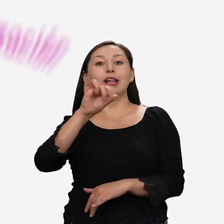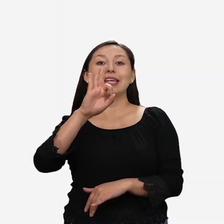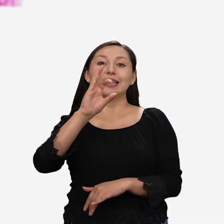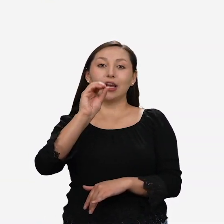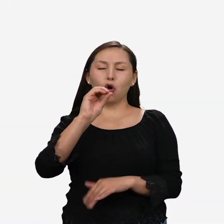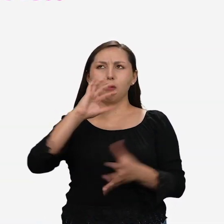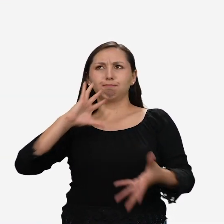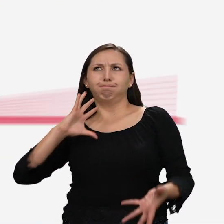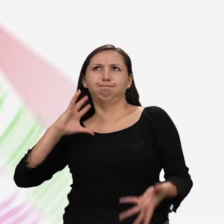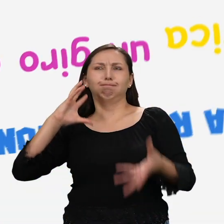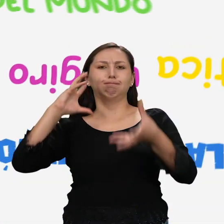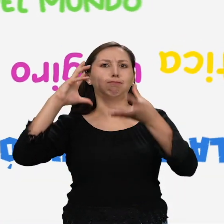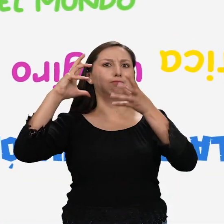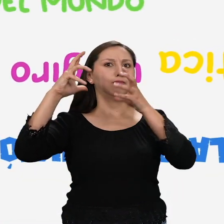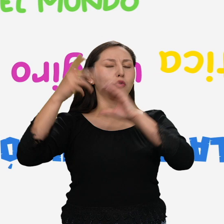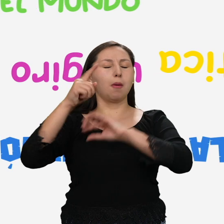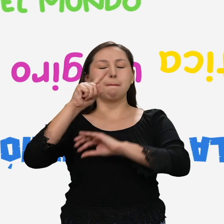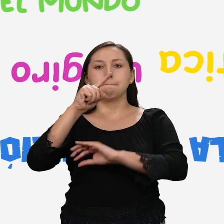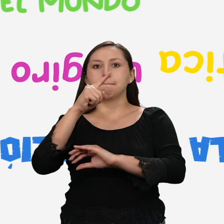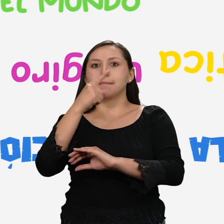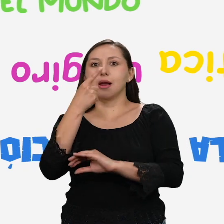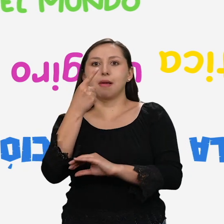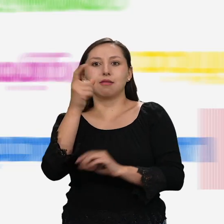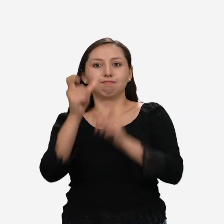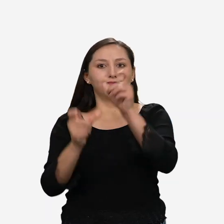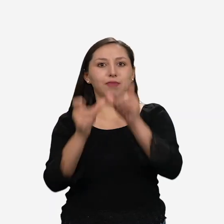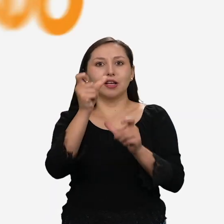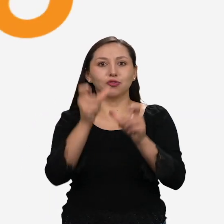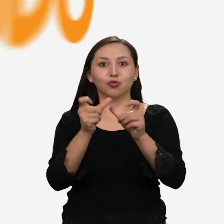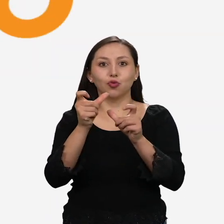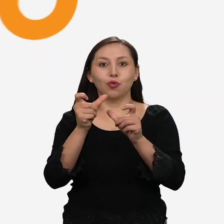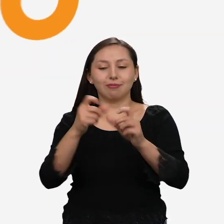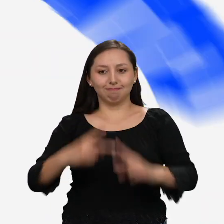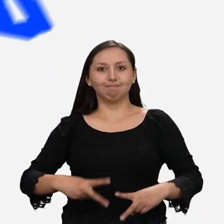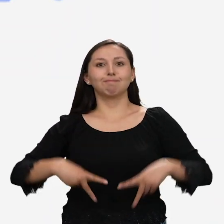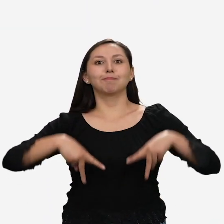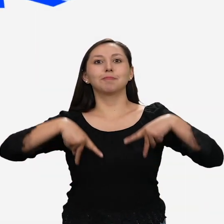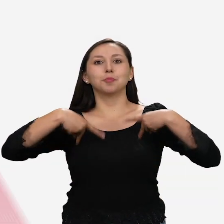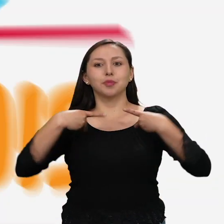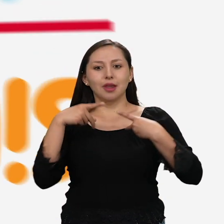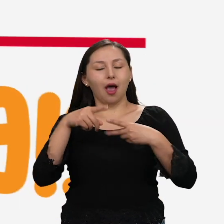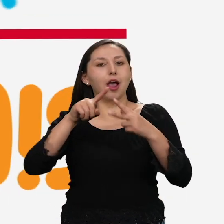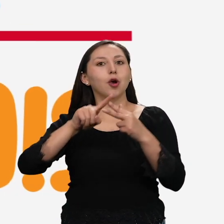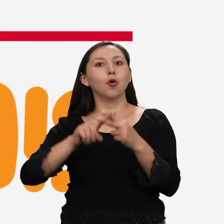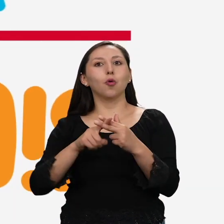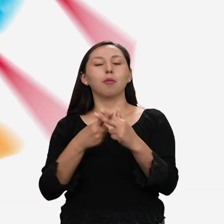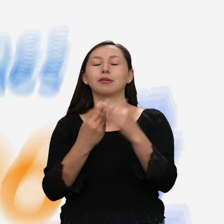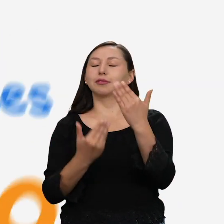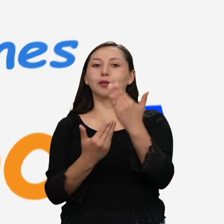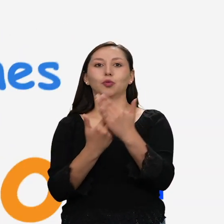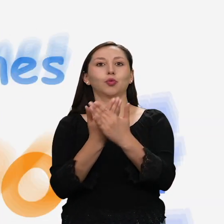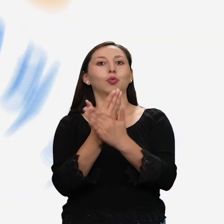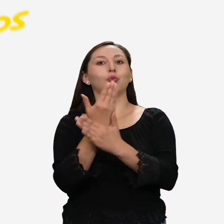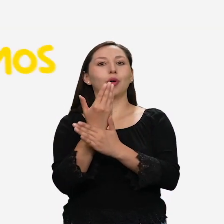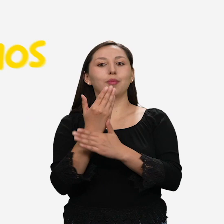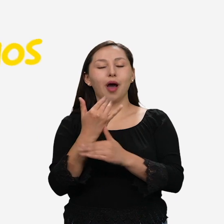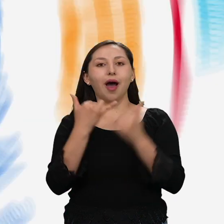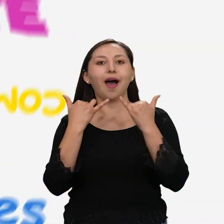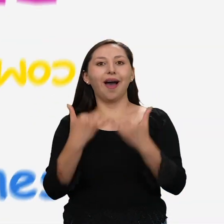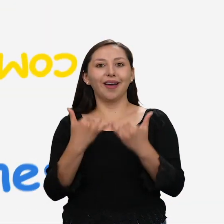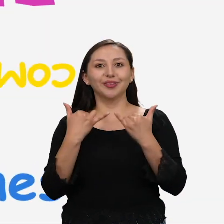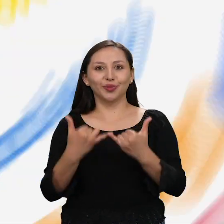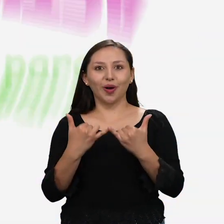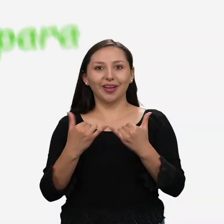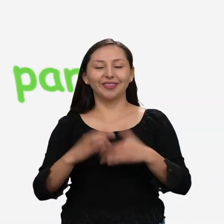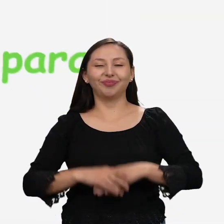un giro en la organización de los primeros habitantes del mundo, siendo el punto de partida de las civilizaciones como las conocemos